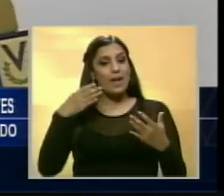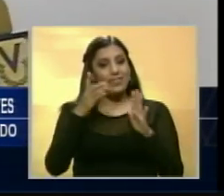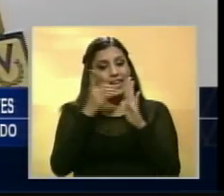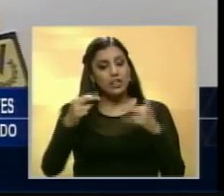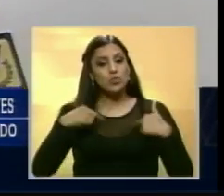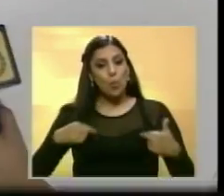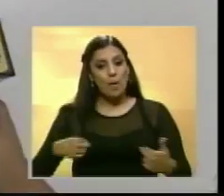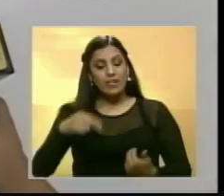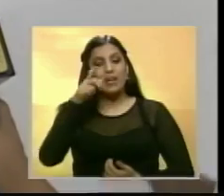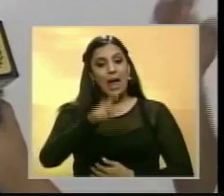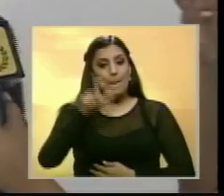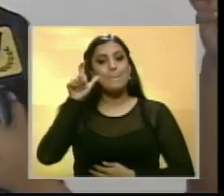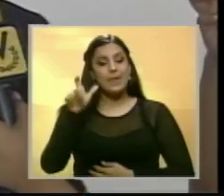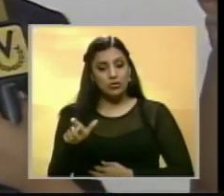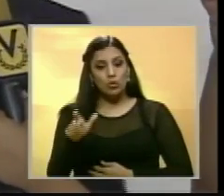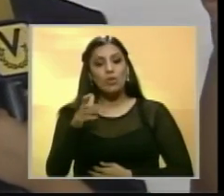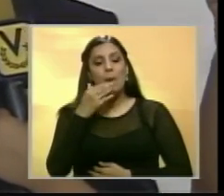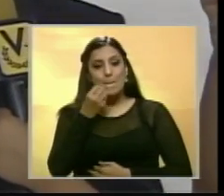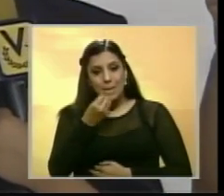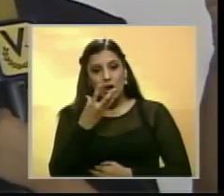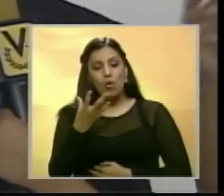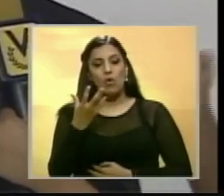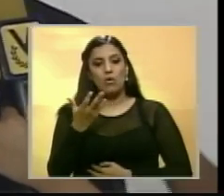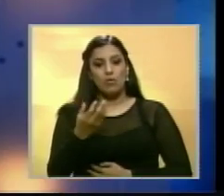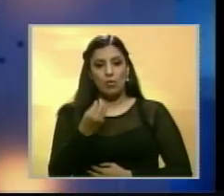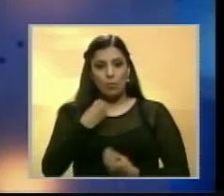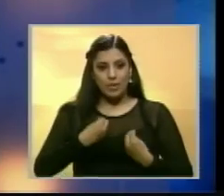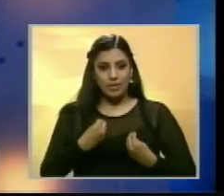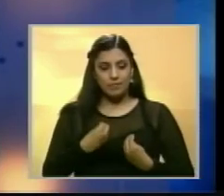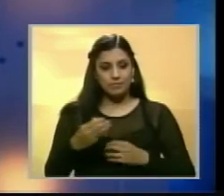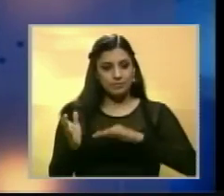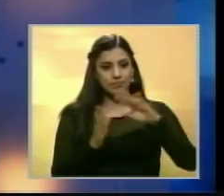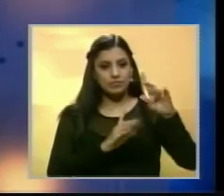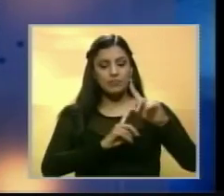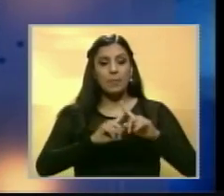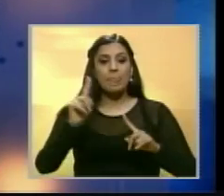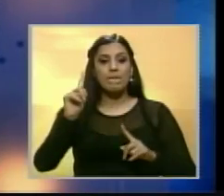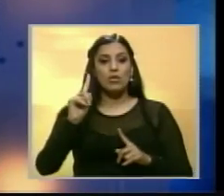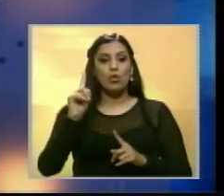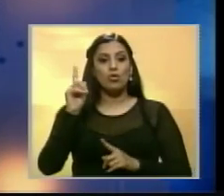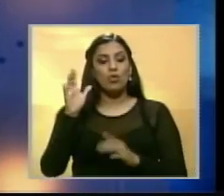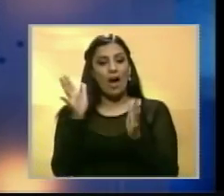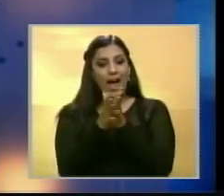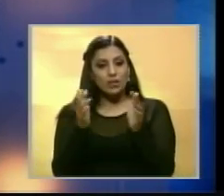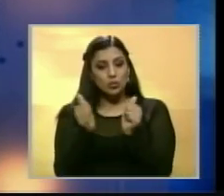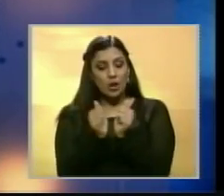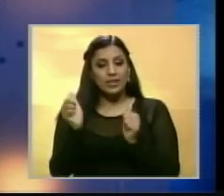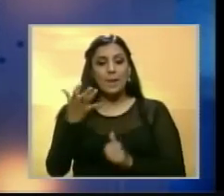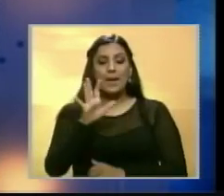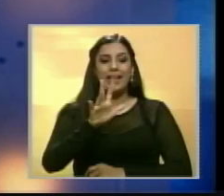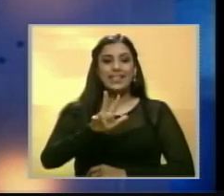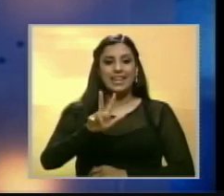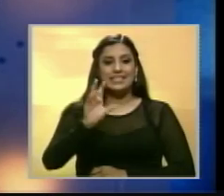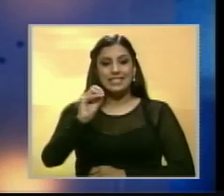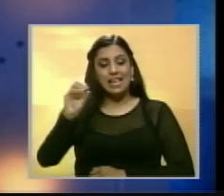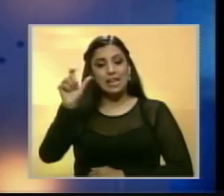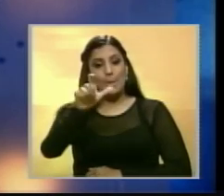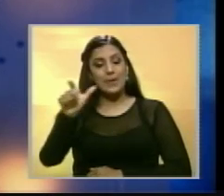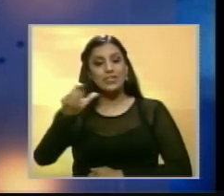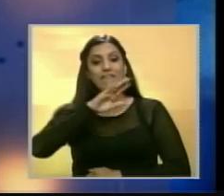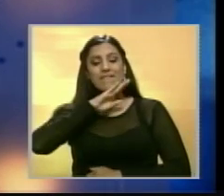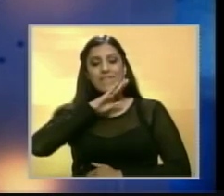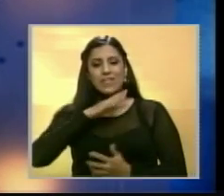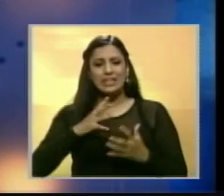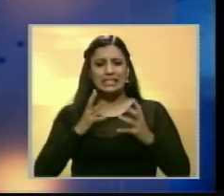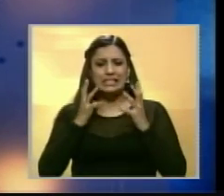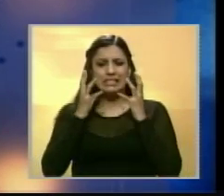derechos humanos de la ciudadanía y una vida digna. En el estado de Anzoátegui reportan más de 300 pacientes con fiebre